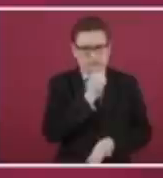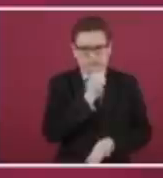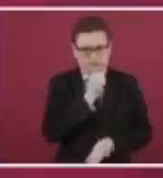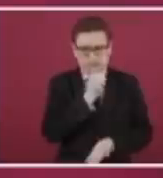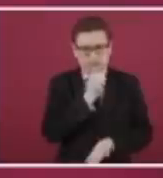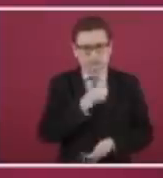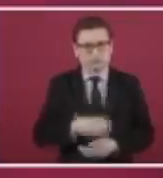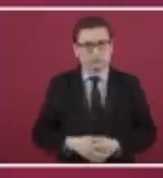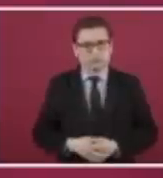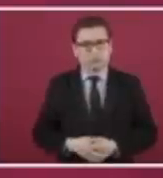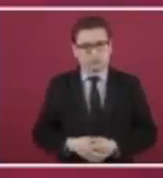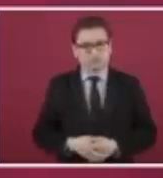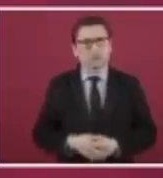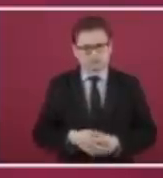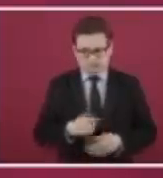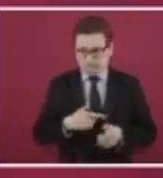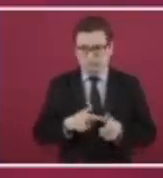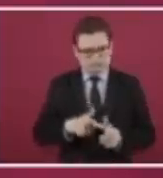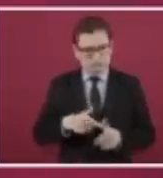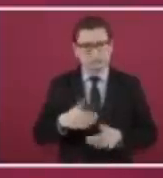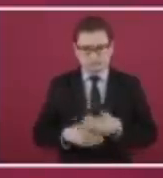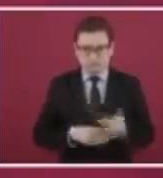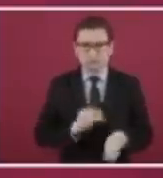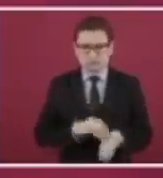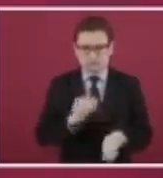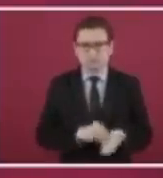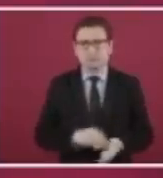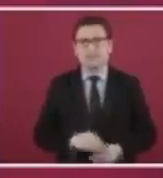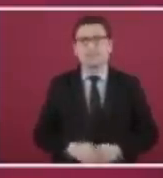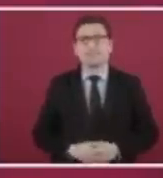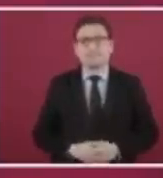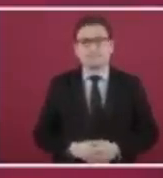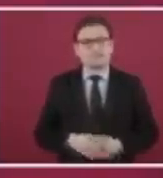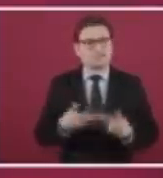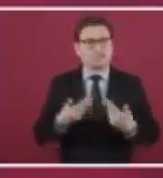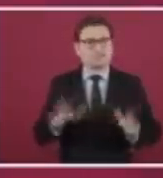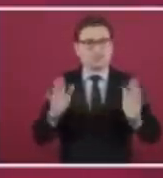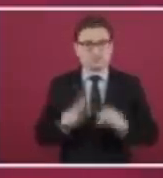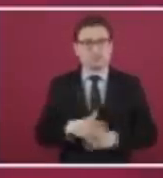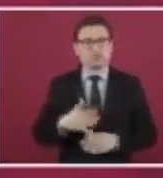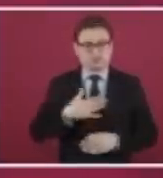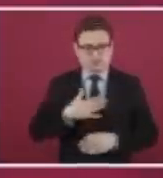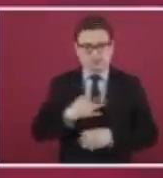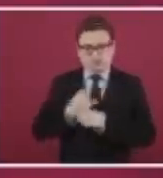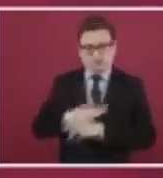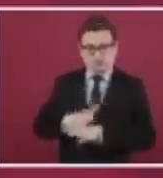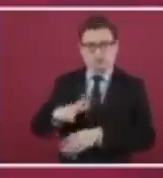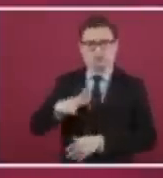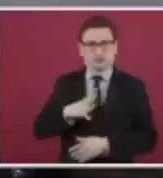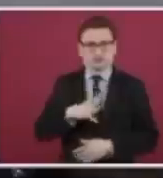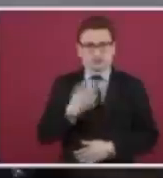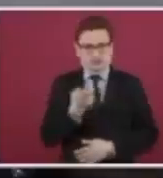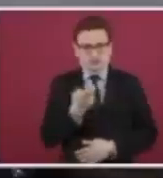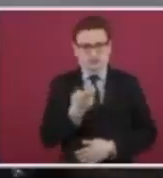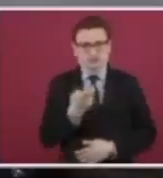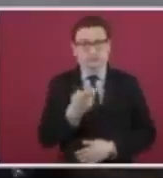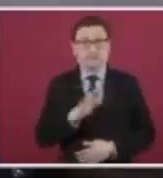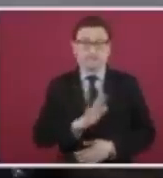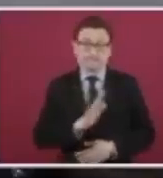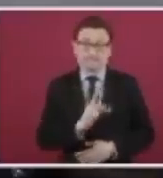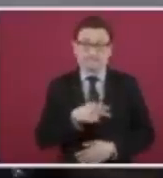todavía continúa esa investigación abierta, esa es la información que tengo, pero